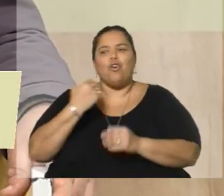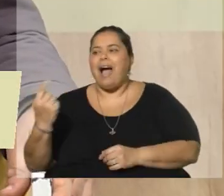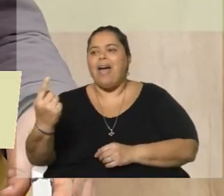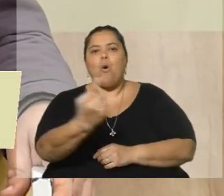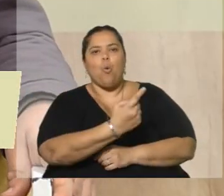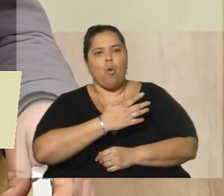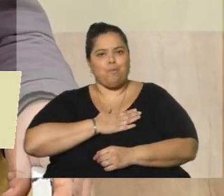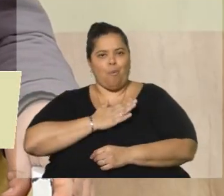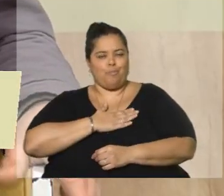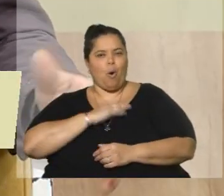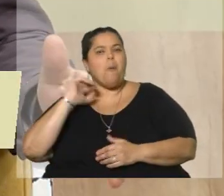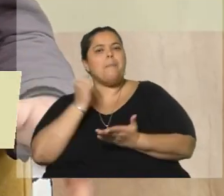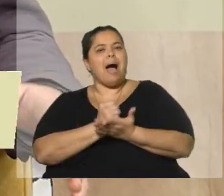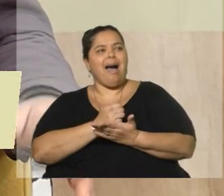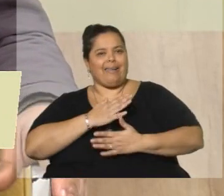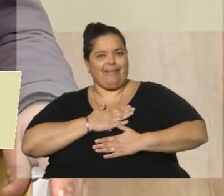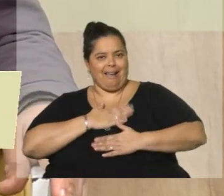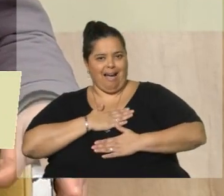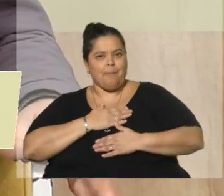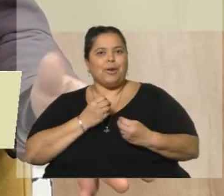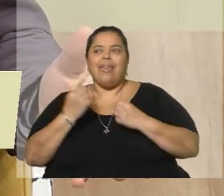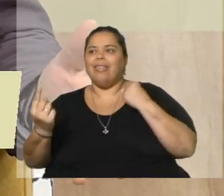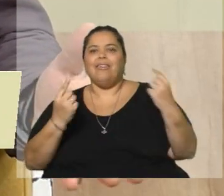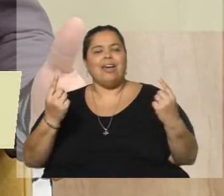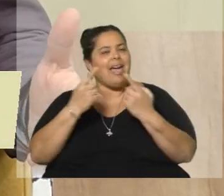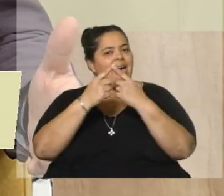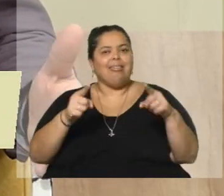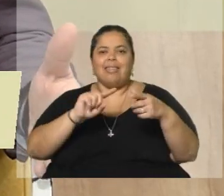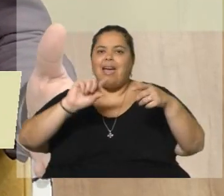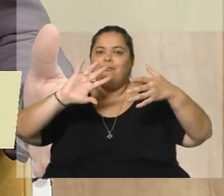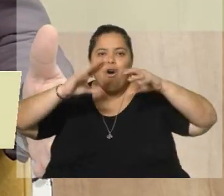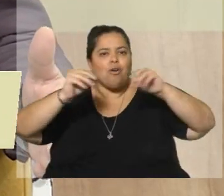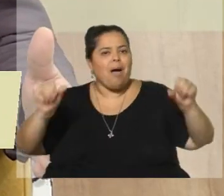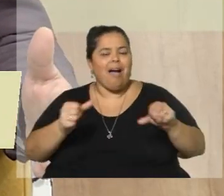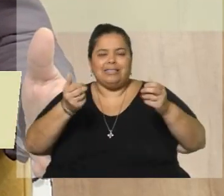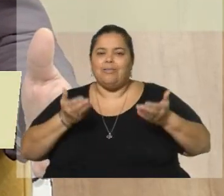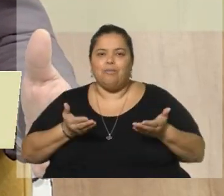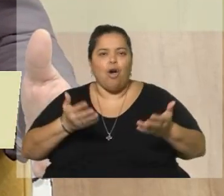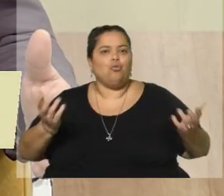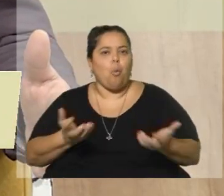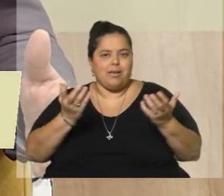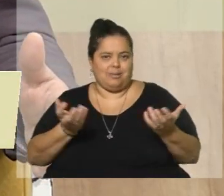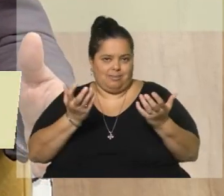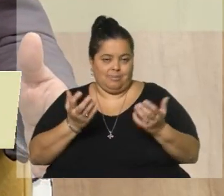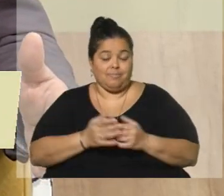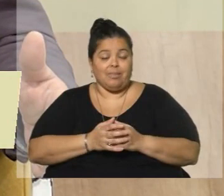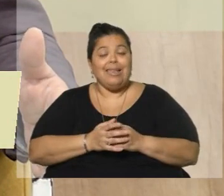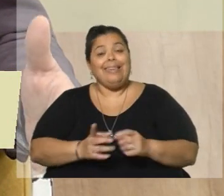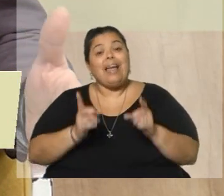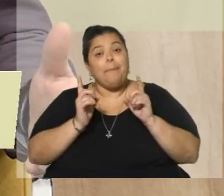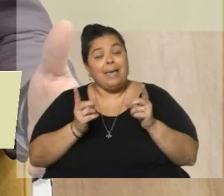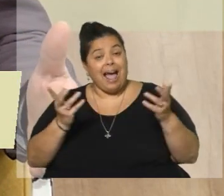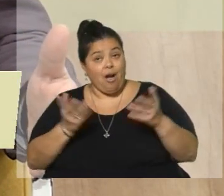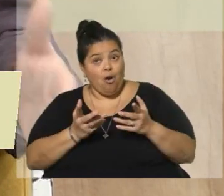dice exactamente y luego está lo que está muy de moda y lo que creo que Ah digamos marcado la cancha un poco